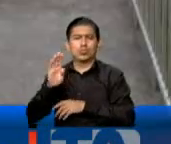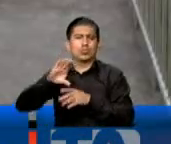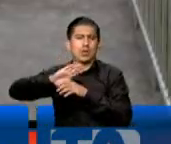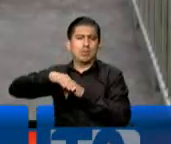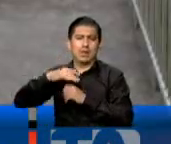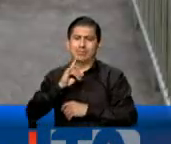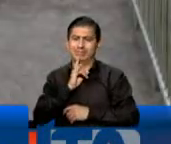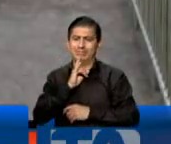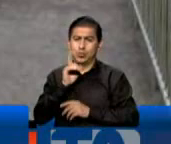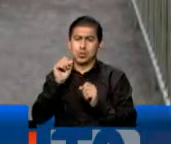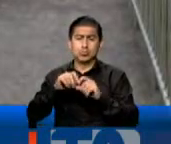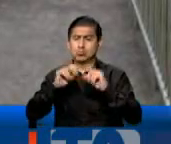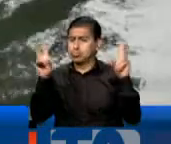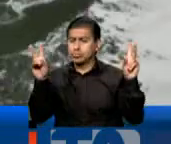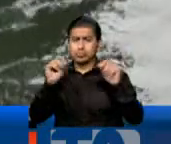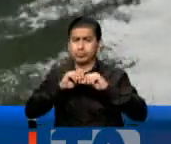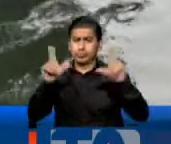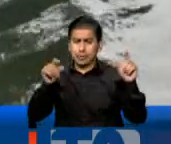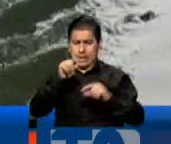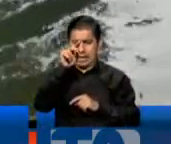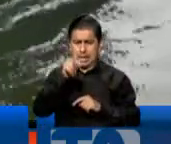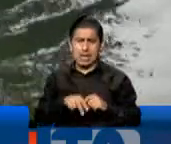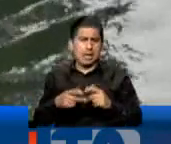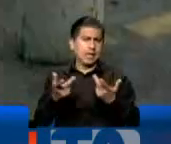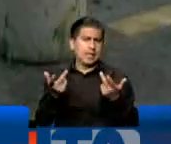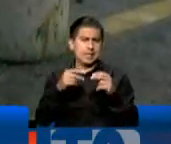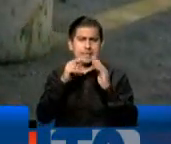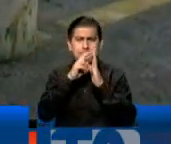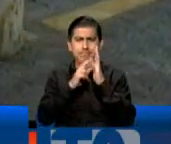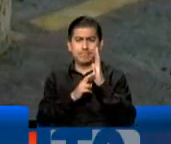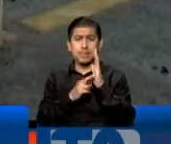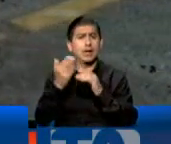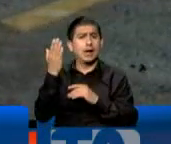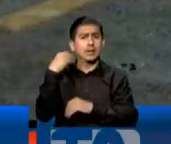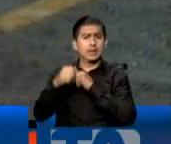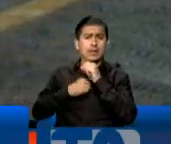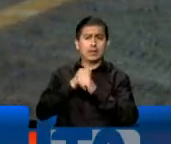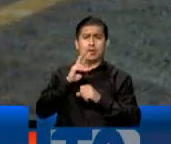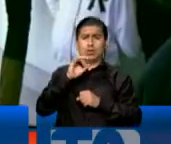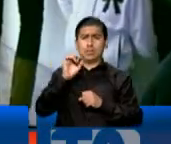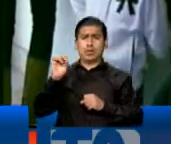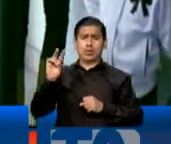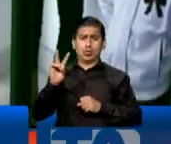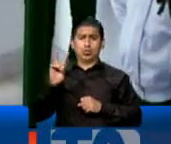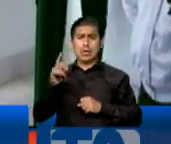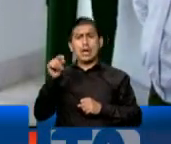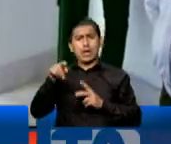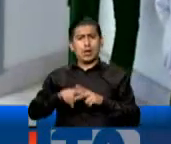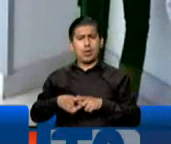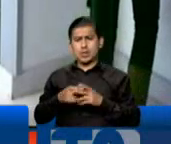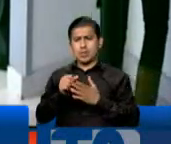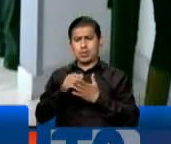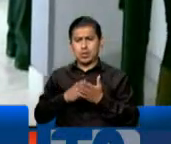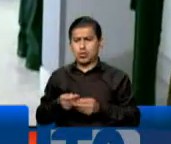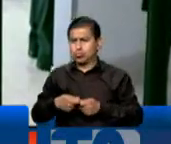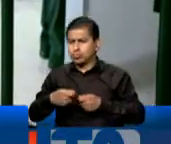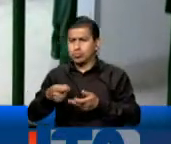embajada. Desde 2002, en el Ecuador, este fondo ha sido otorgado para 9 proyectos, sumando más